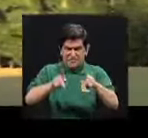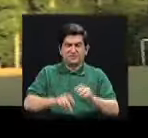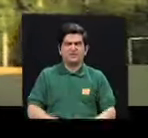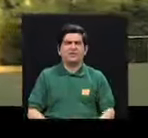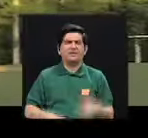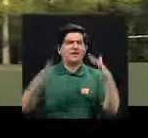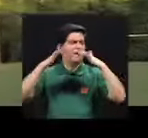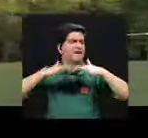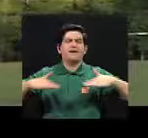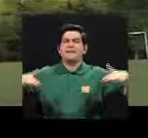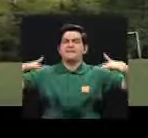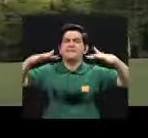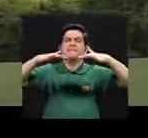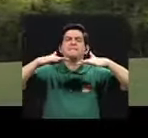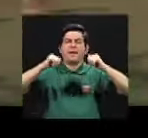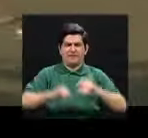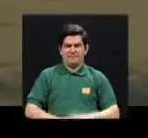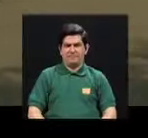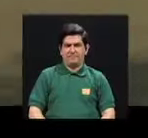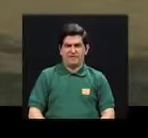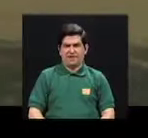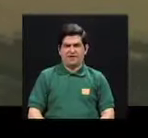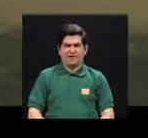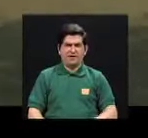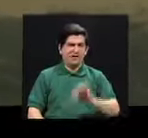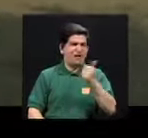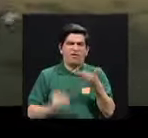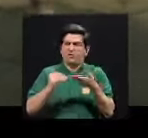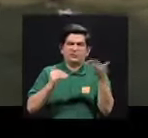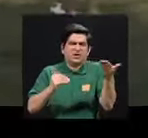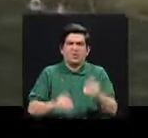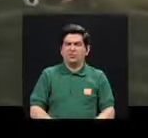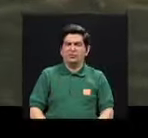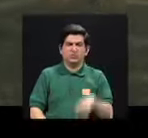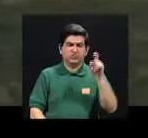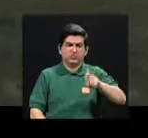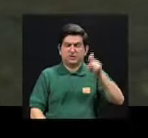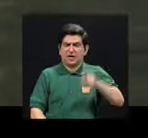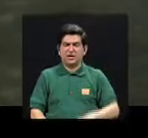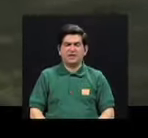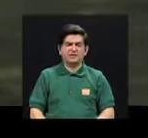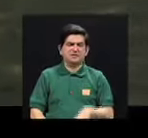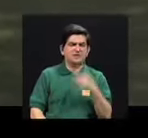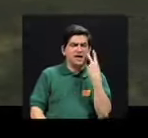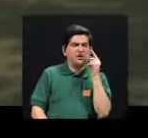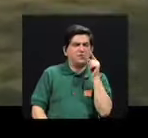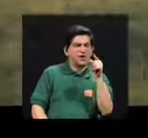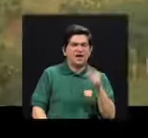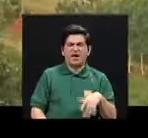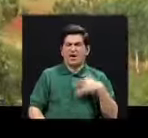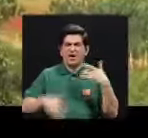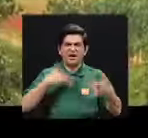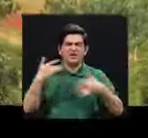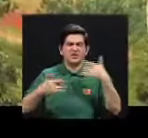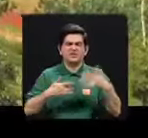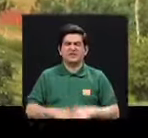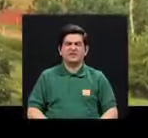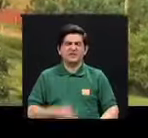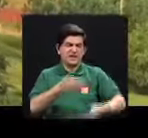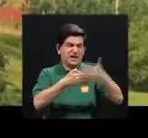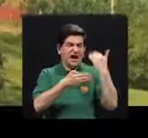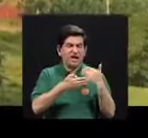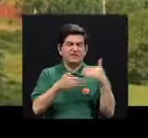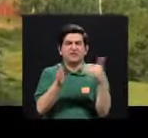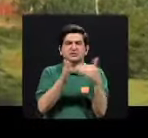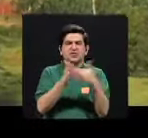ellos el ambiente es otra cosa y habría que ver qué sienten ellos que debería ser, qué